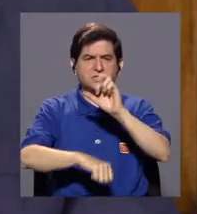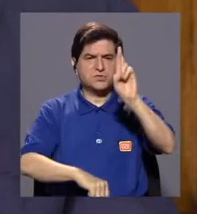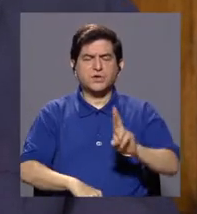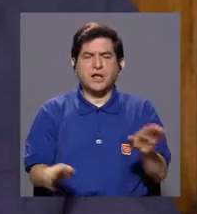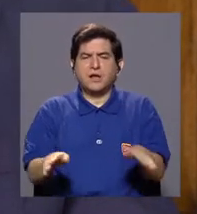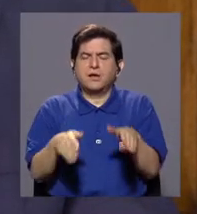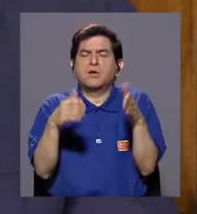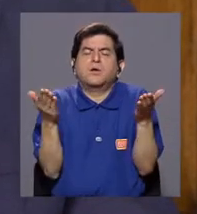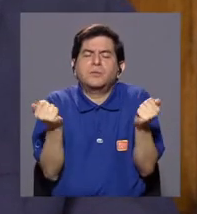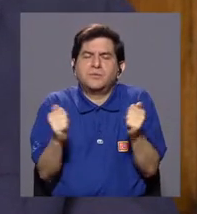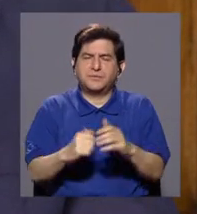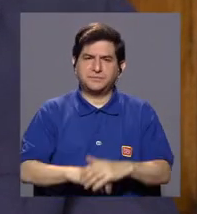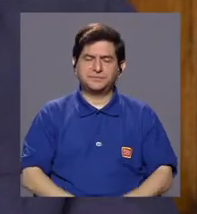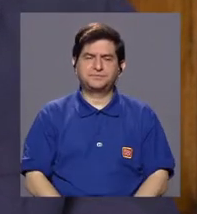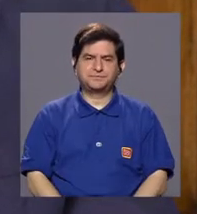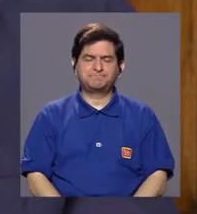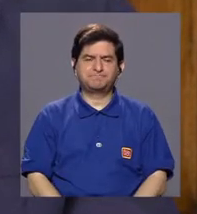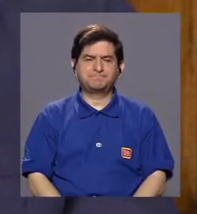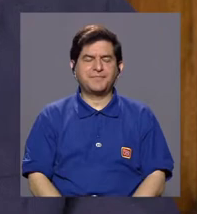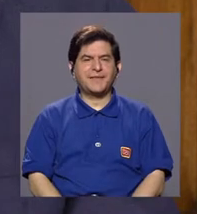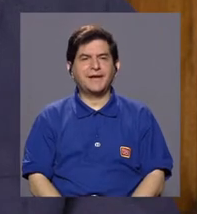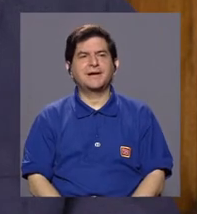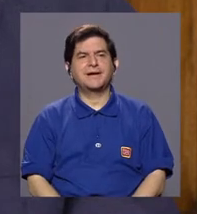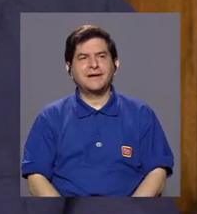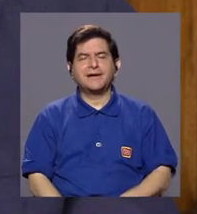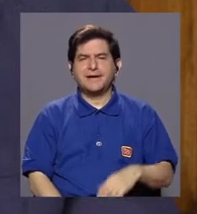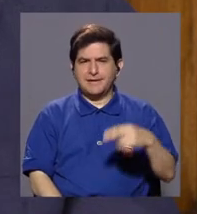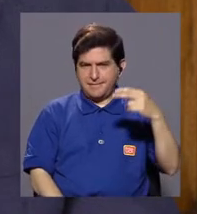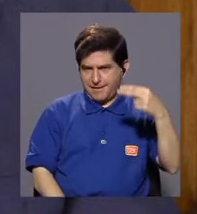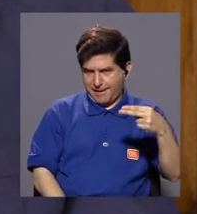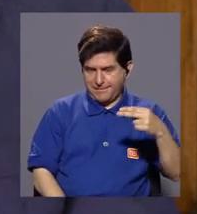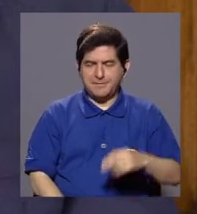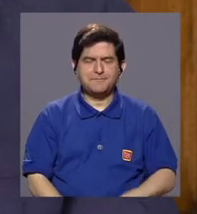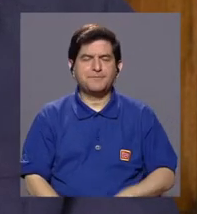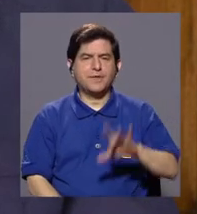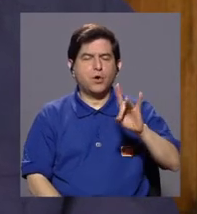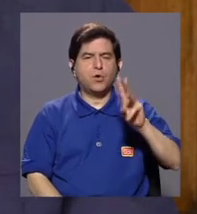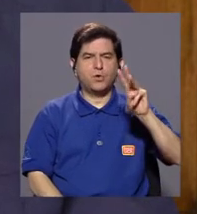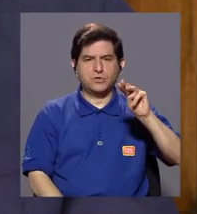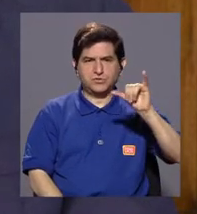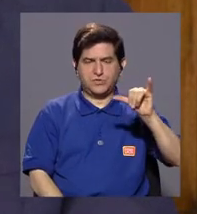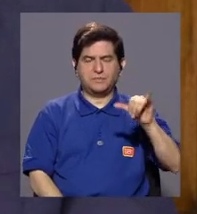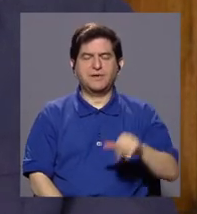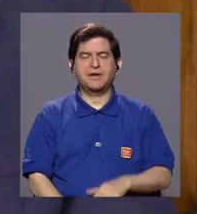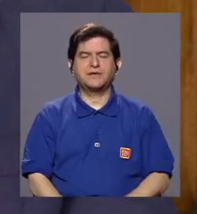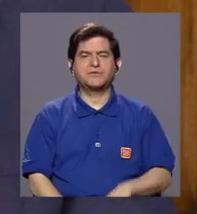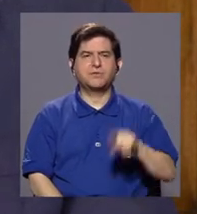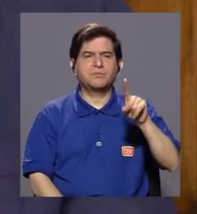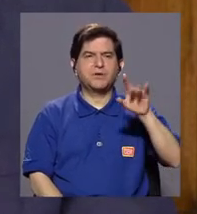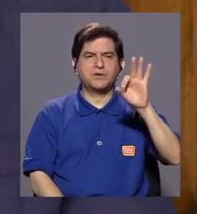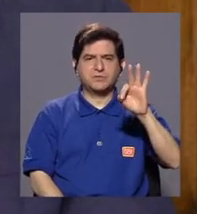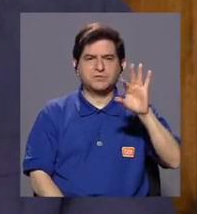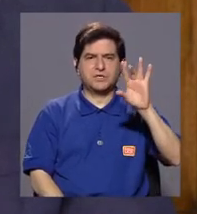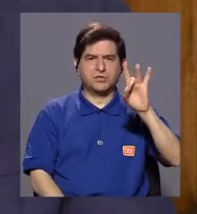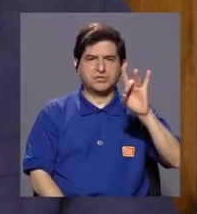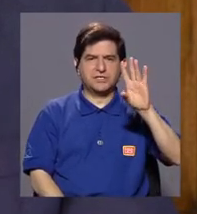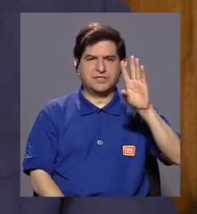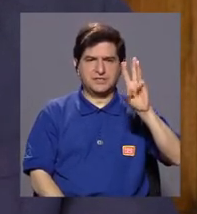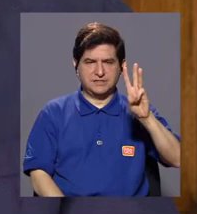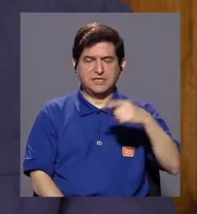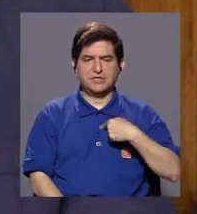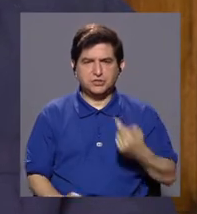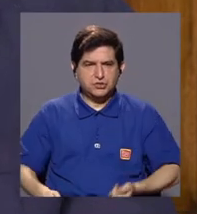nacional costarricense? Don Gerien, desde el 8 de mayo del 86 yo